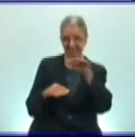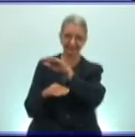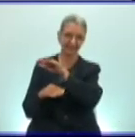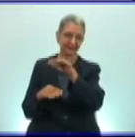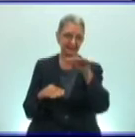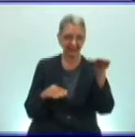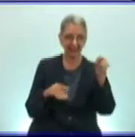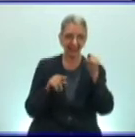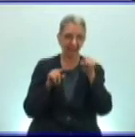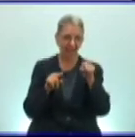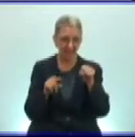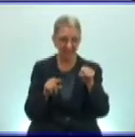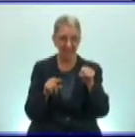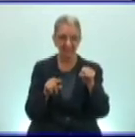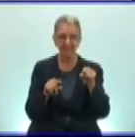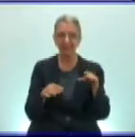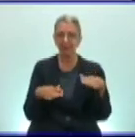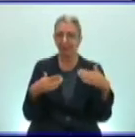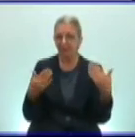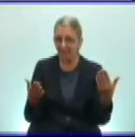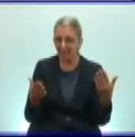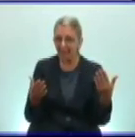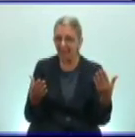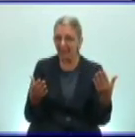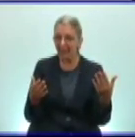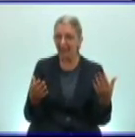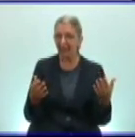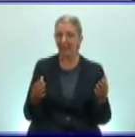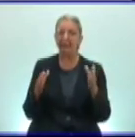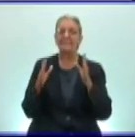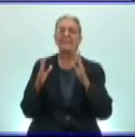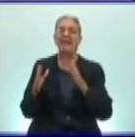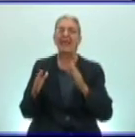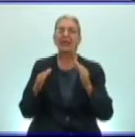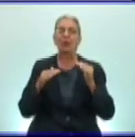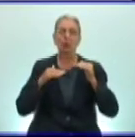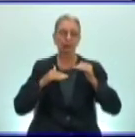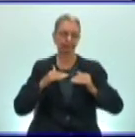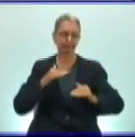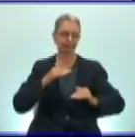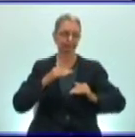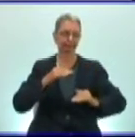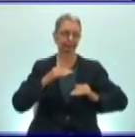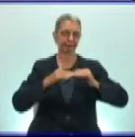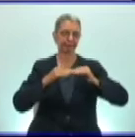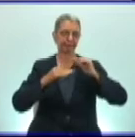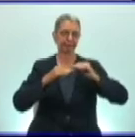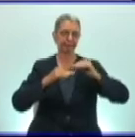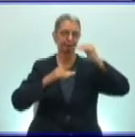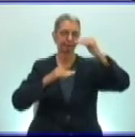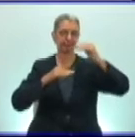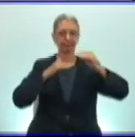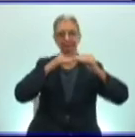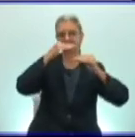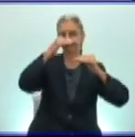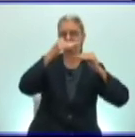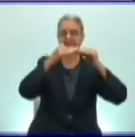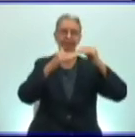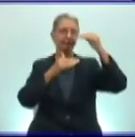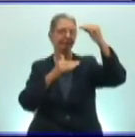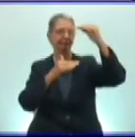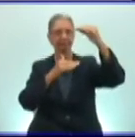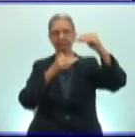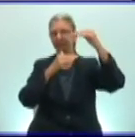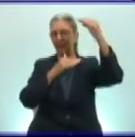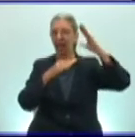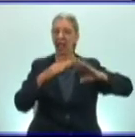estas hileras son los llamados periodos. Periodos que van desde el 1 hasta el